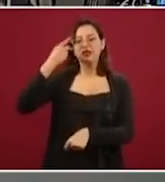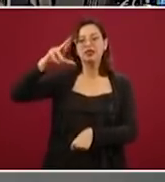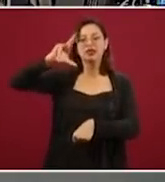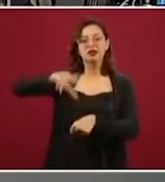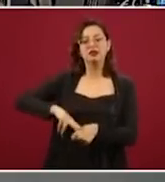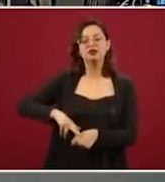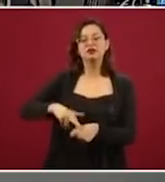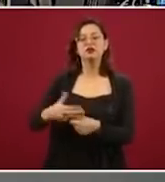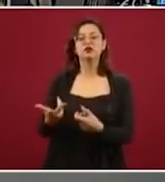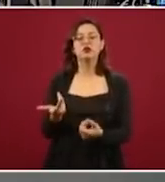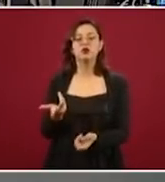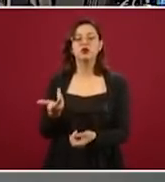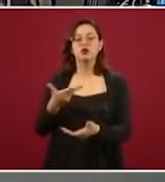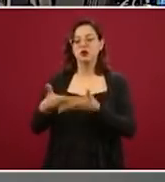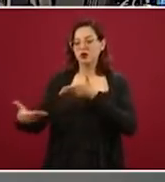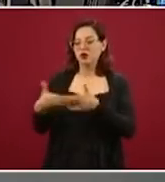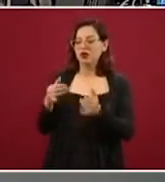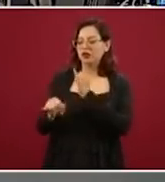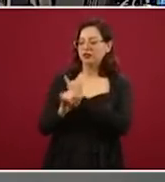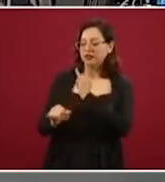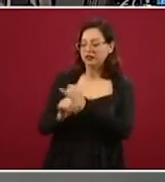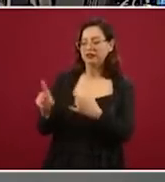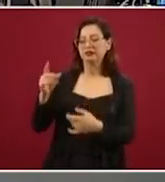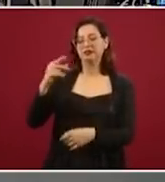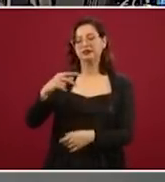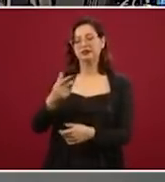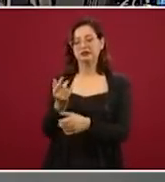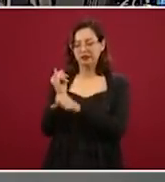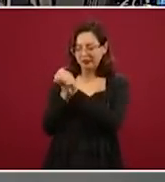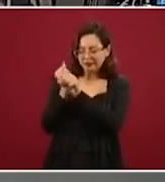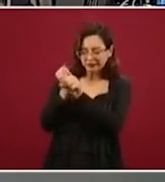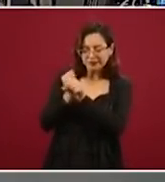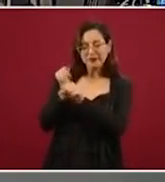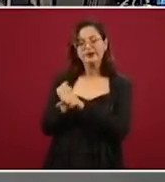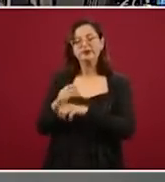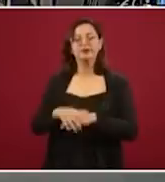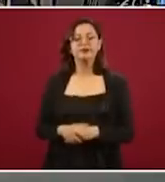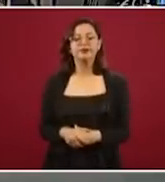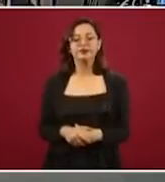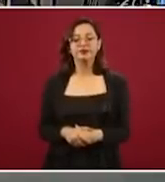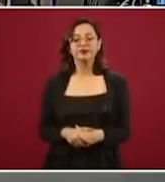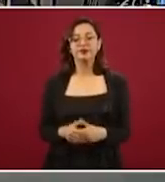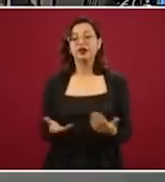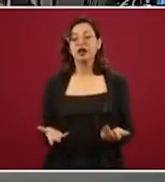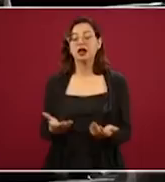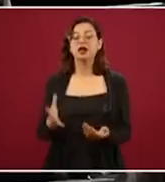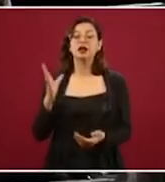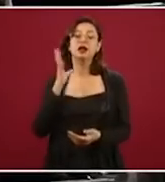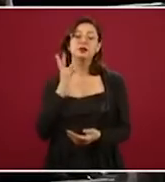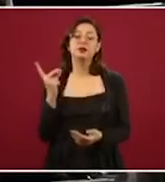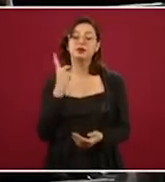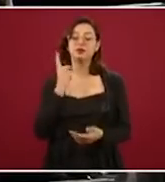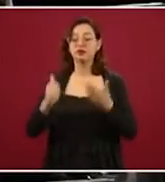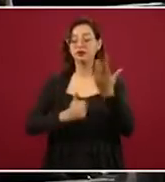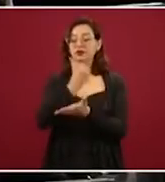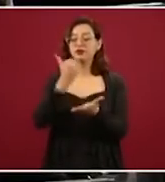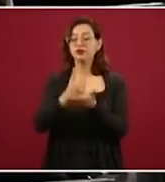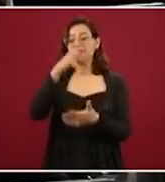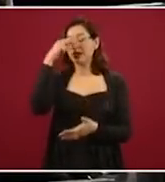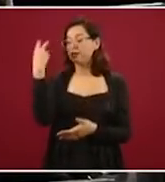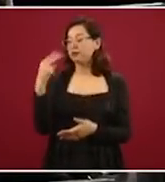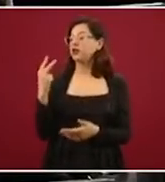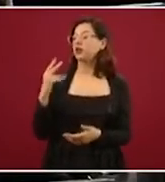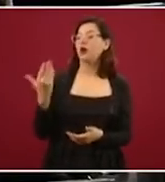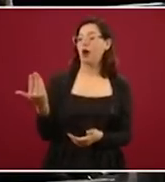Innovación Pública. Recientemente nosotros aprobamos también, o más bien el Congreso de la Ciudad de México aprobó una ley que